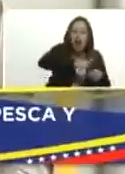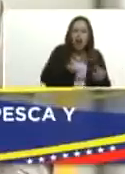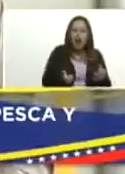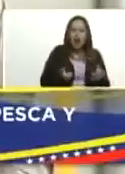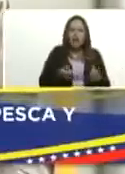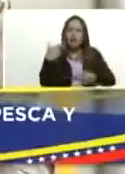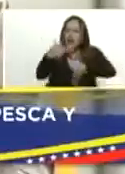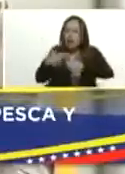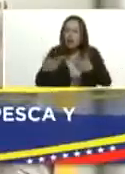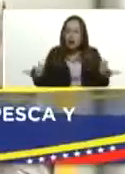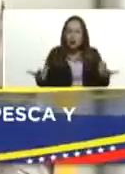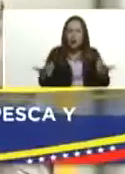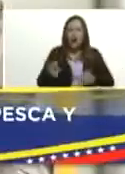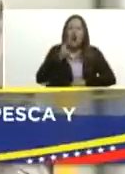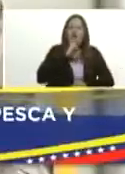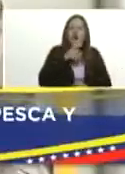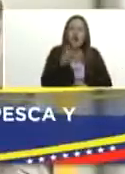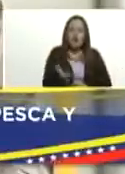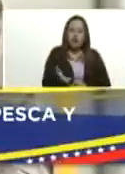petróleo, oro.